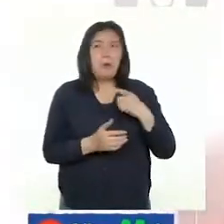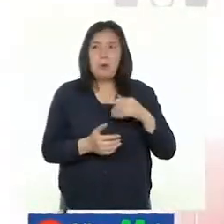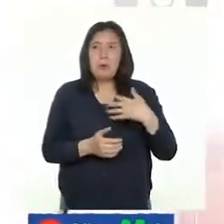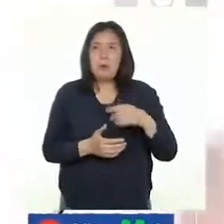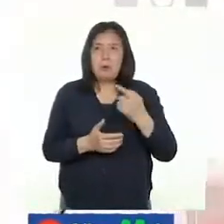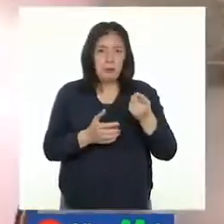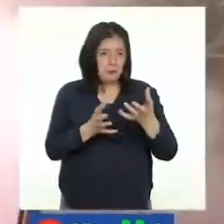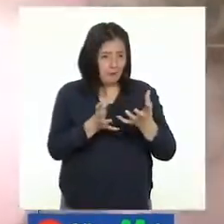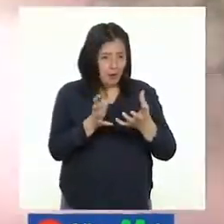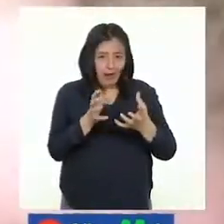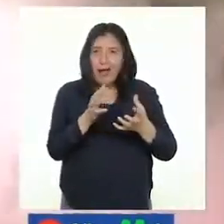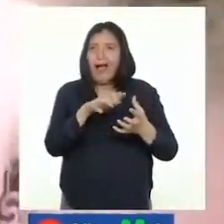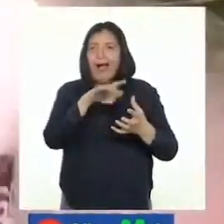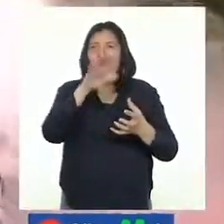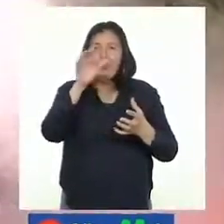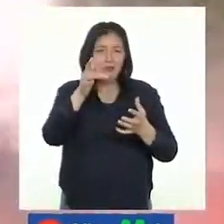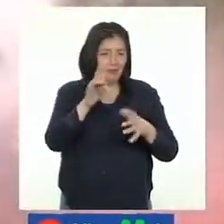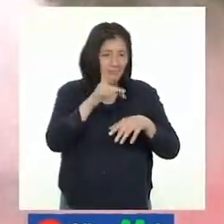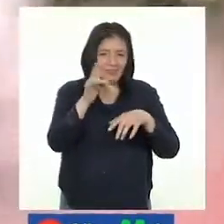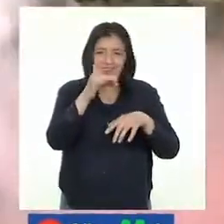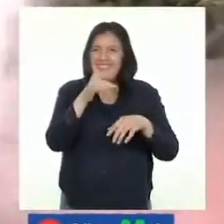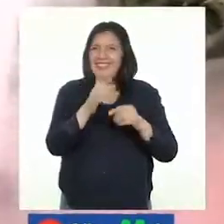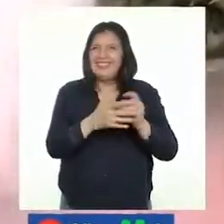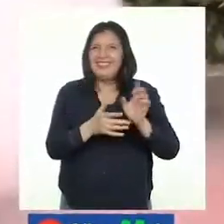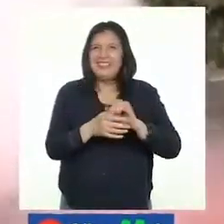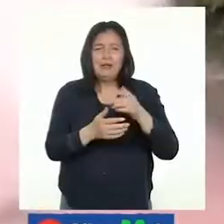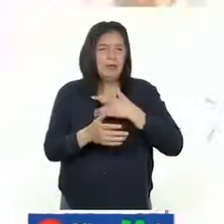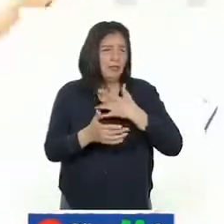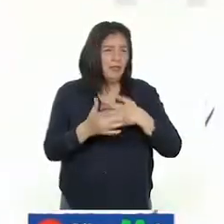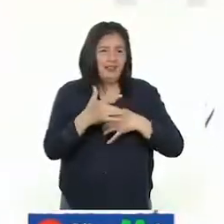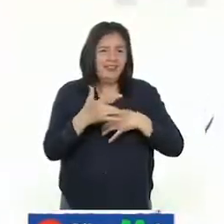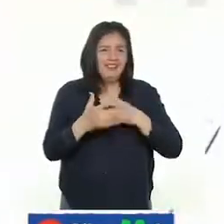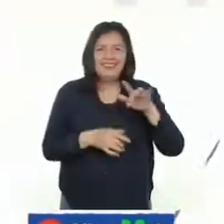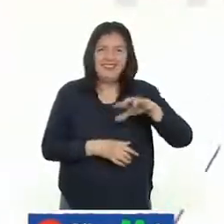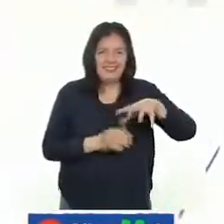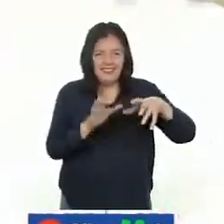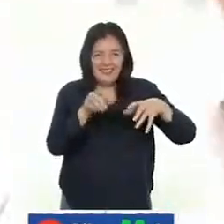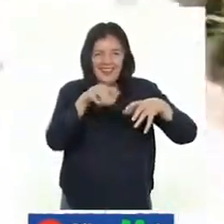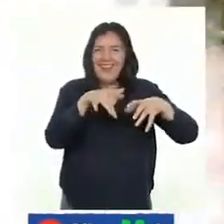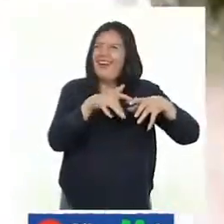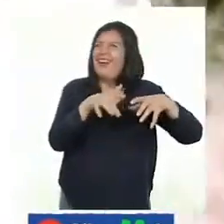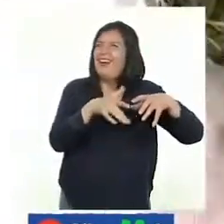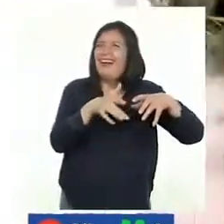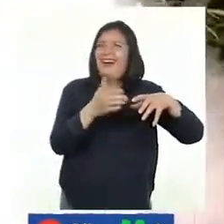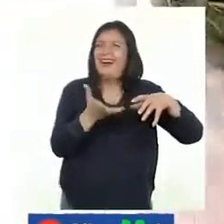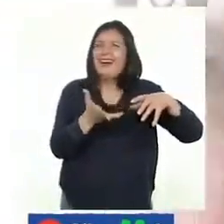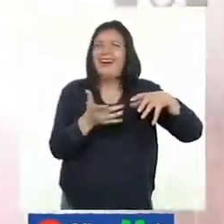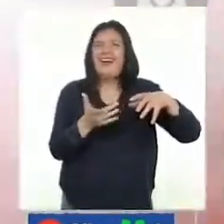súper... Ni siquiera se siente, les voy a contar la sensación. Es como...